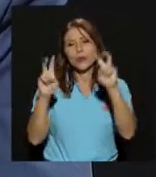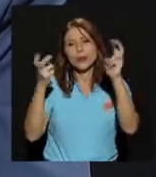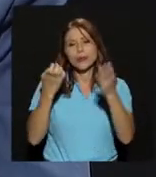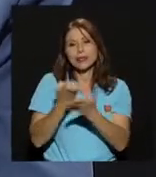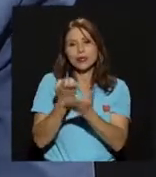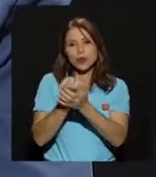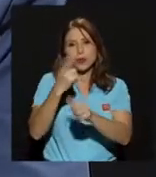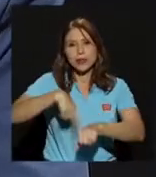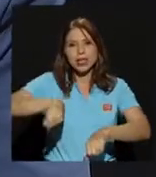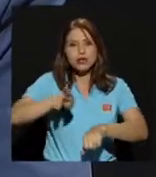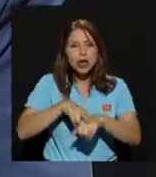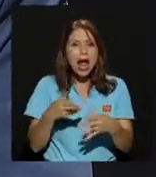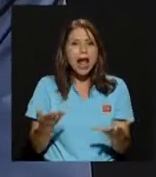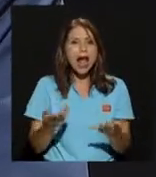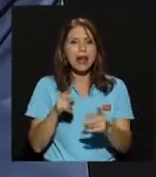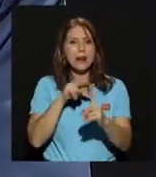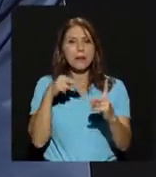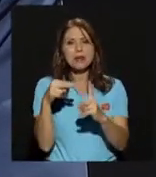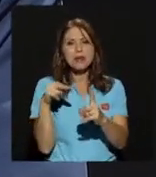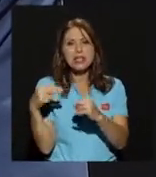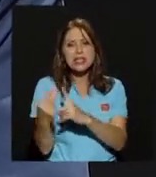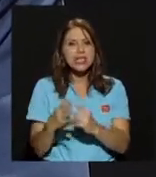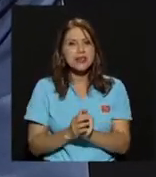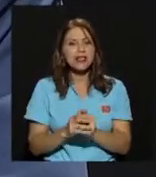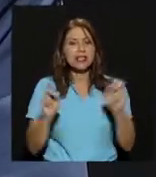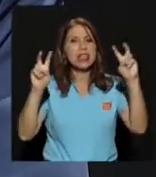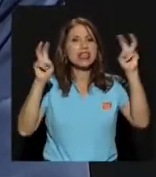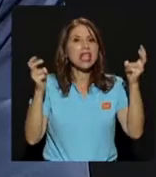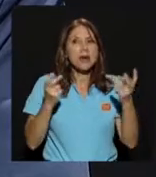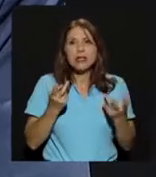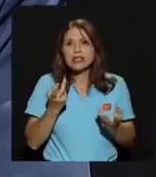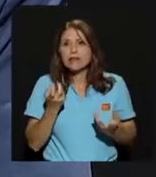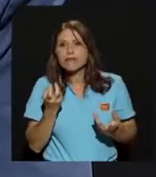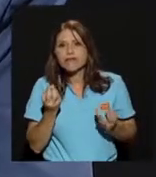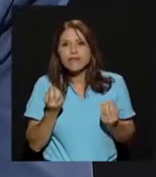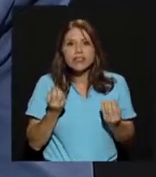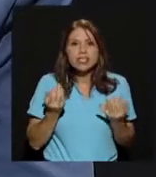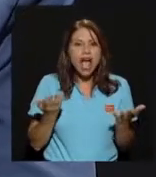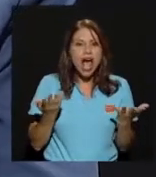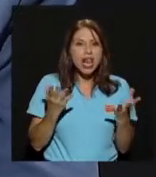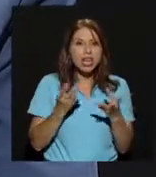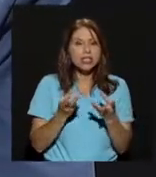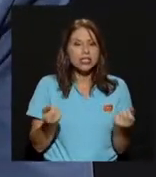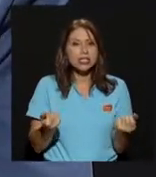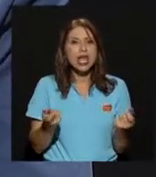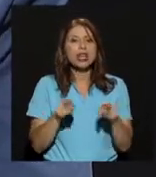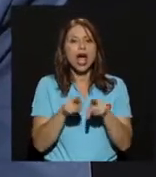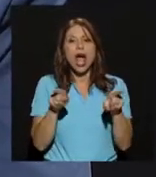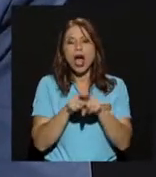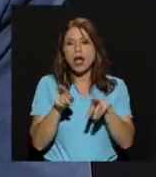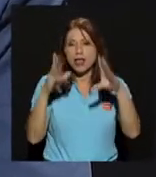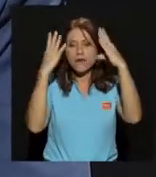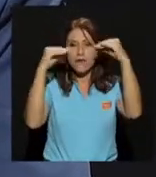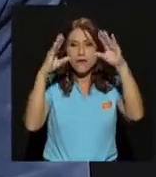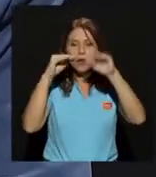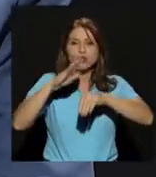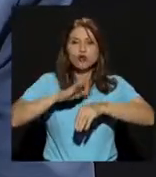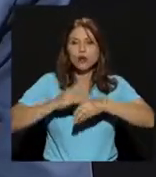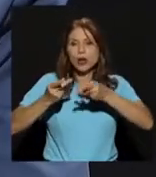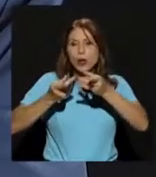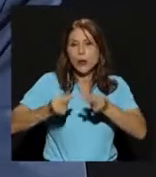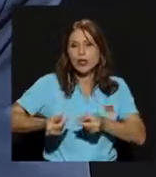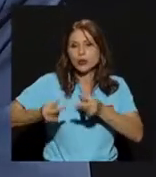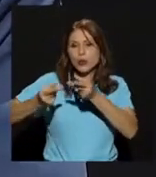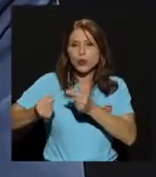nacional las perspectivas los temas fiscales también tenemos información sobre los presupuestos públicos de